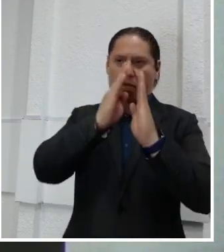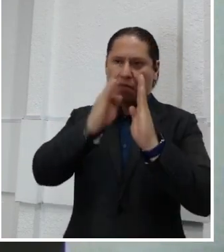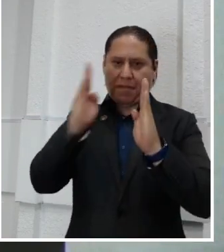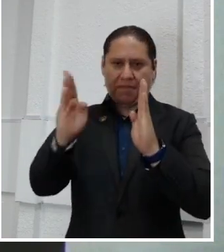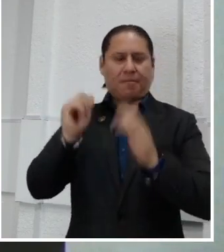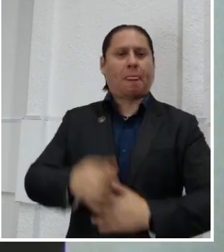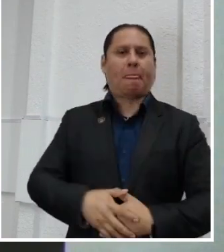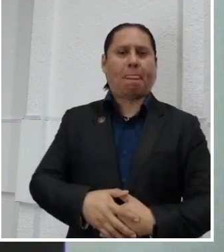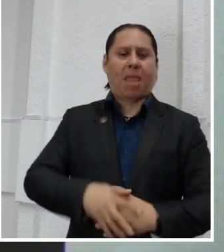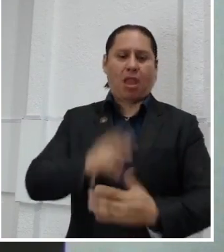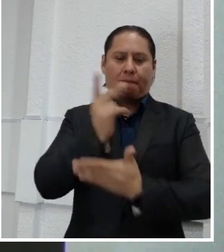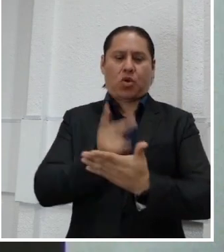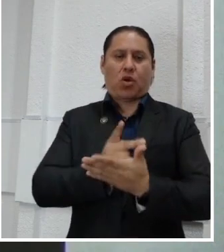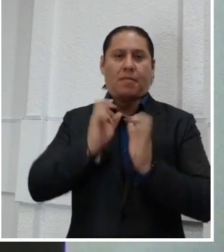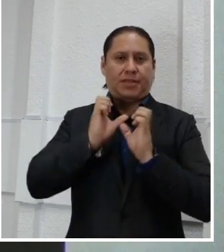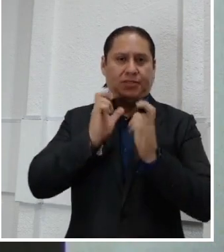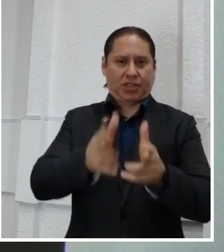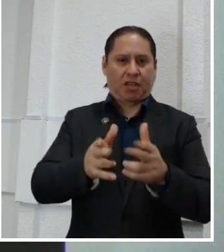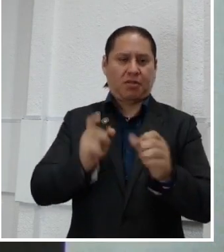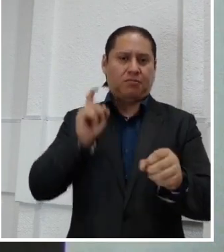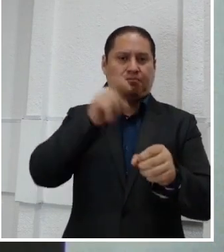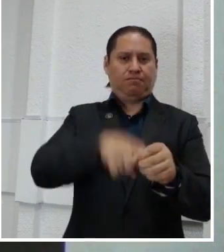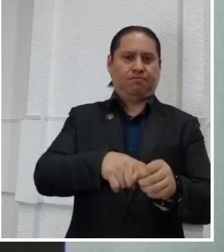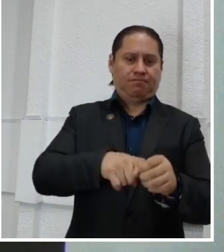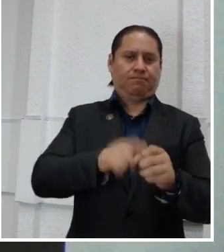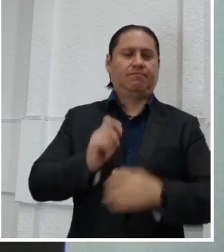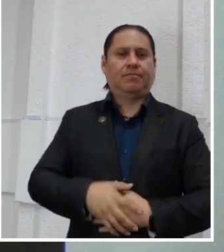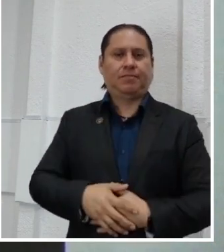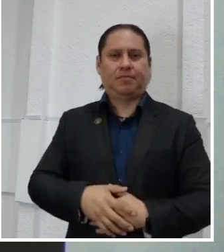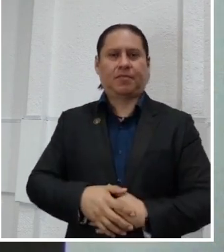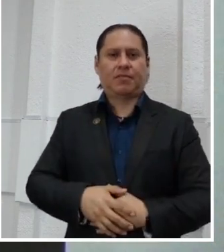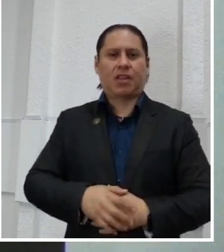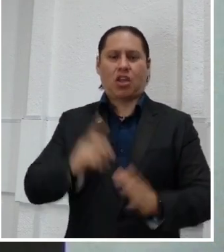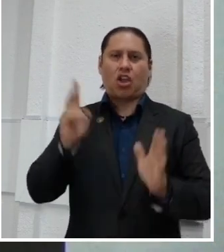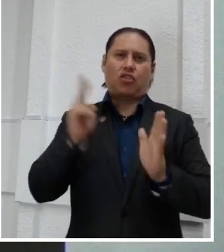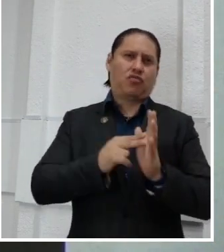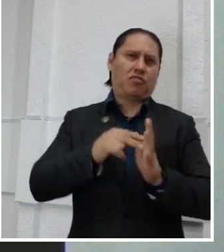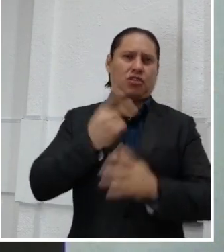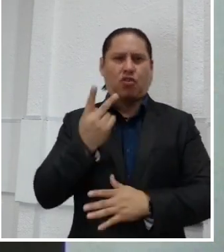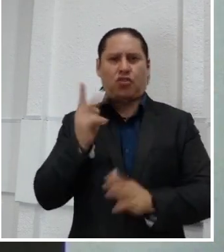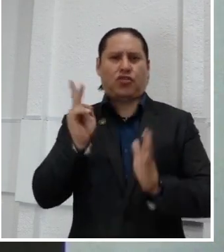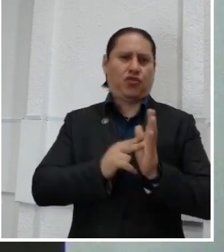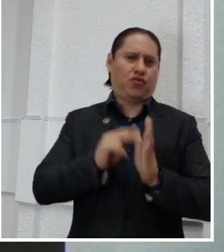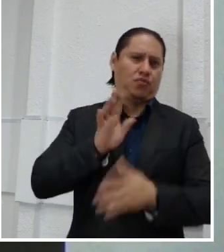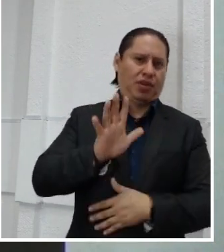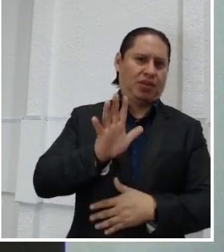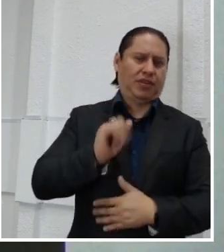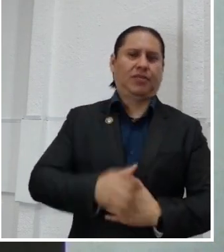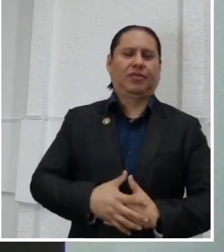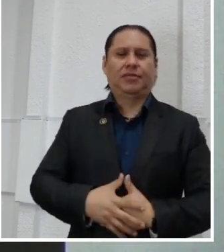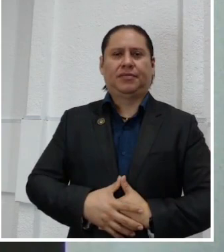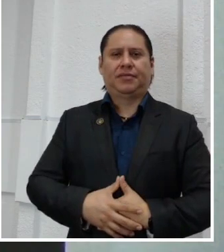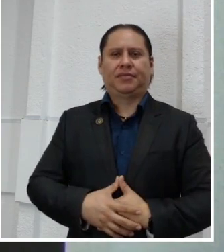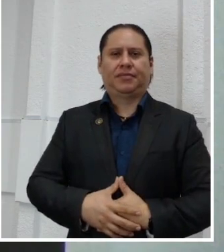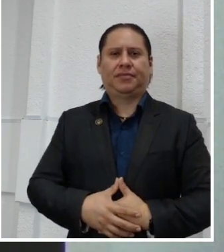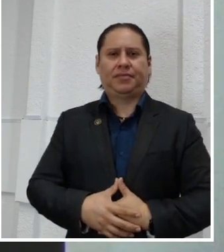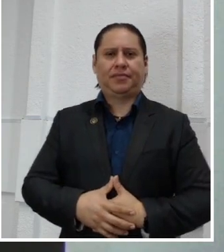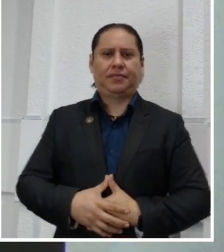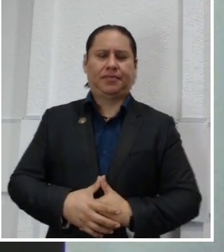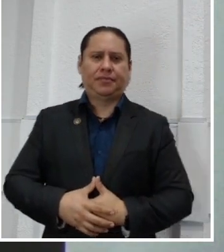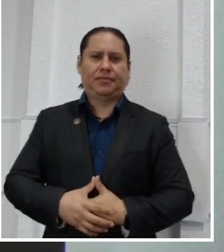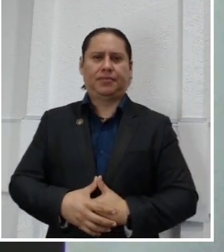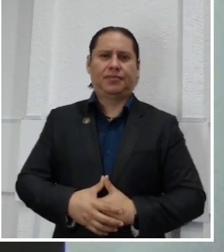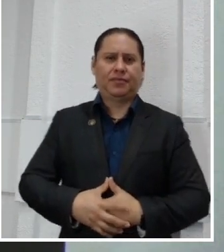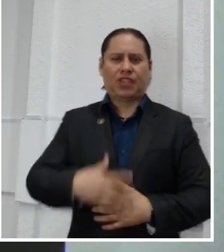programa Chiapas en la Hora Nacional entre los años 2002 y 2005.